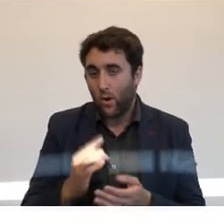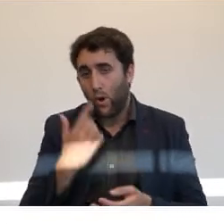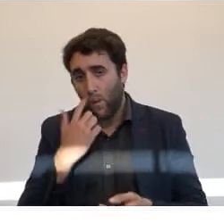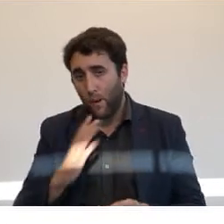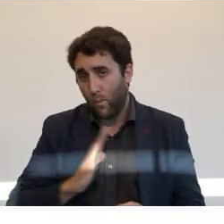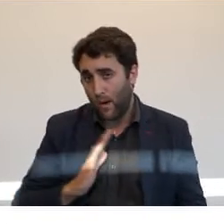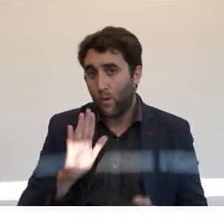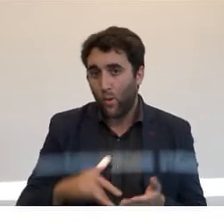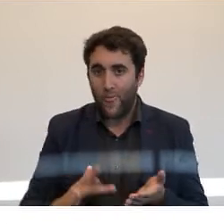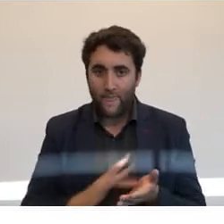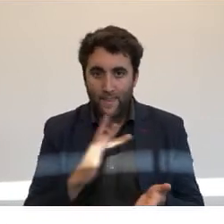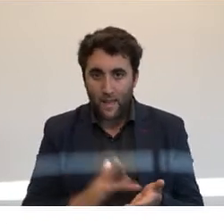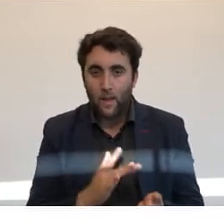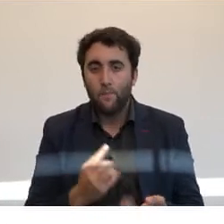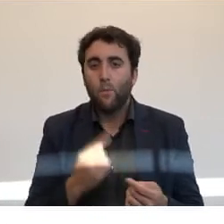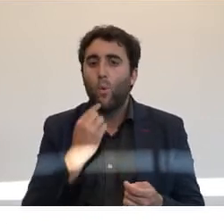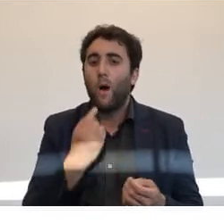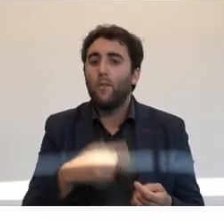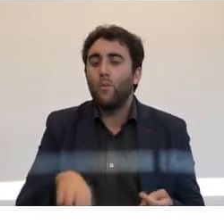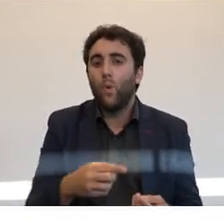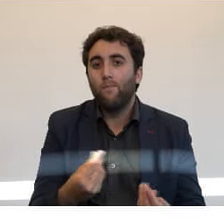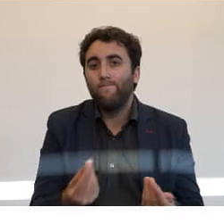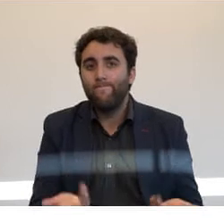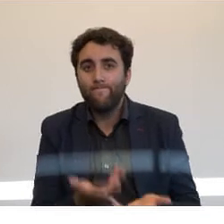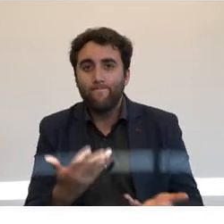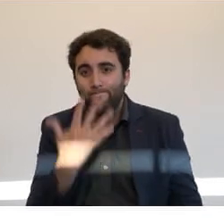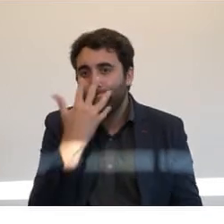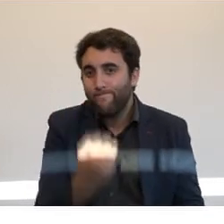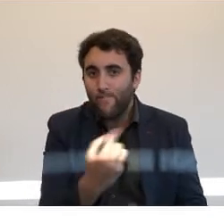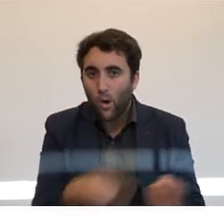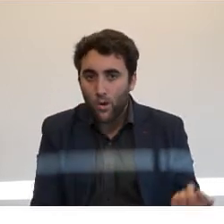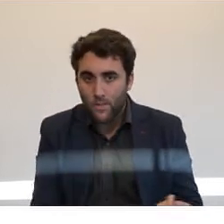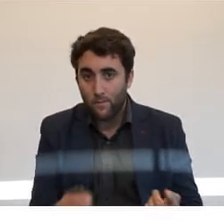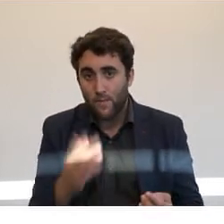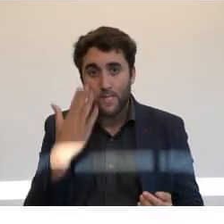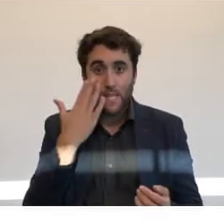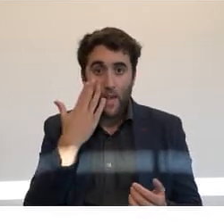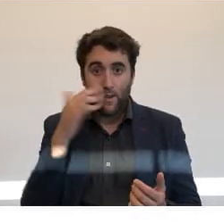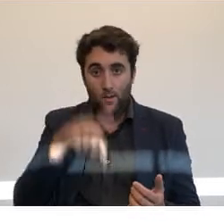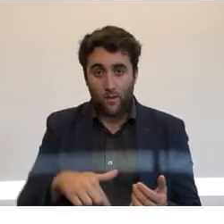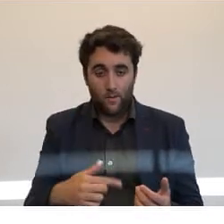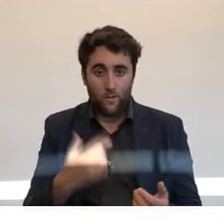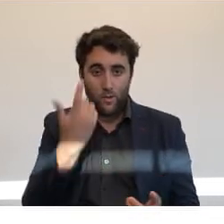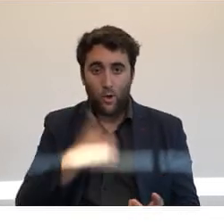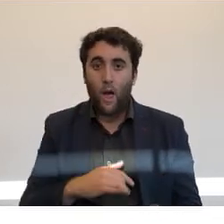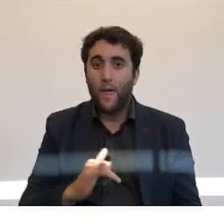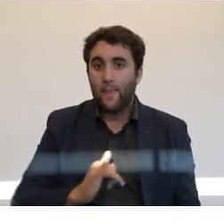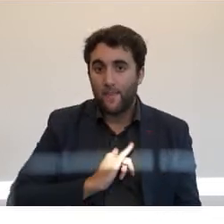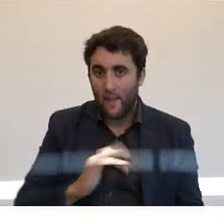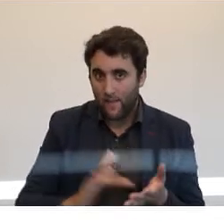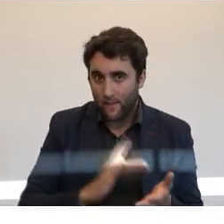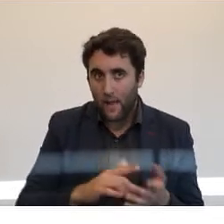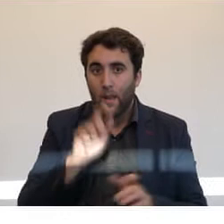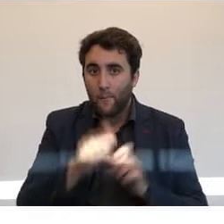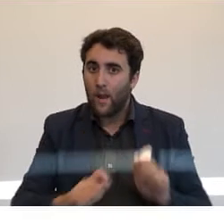digital. ¿Qué les mueve, qué les impulsa? Si son conscientes de que hoy en día tenemos una identidad digital y también una reputación digital.